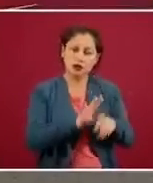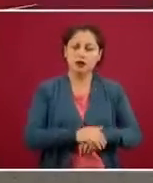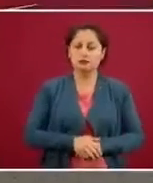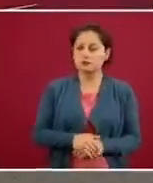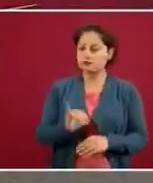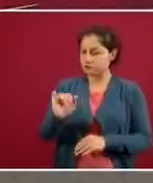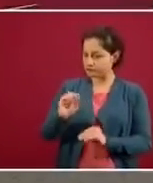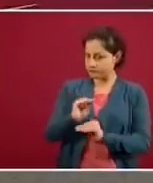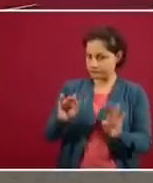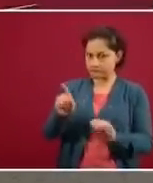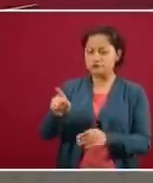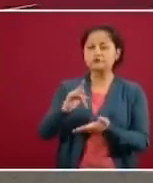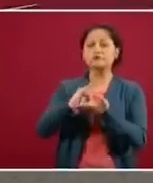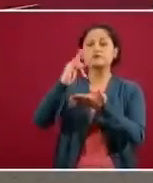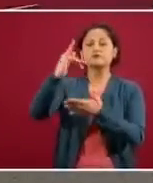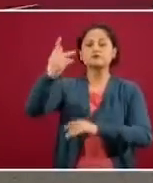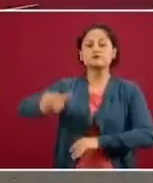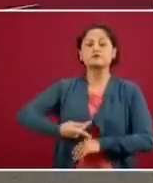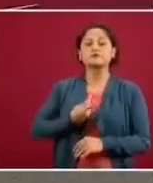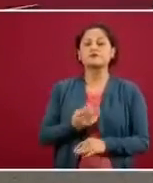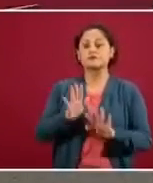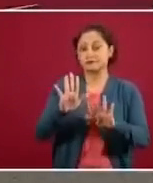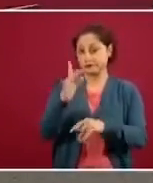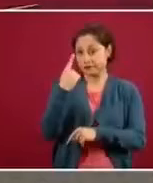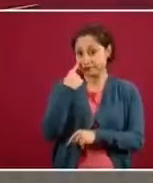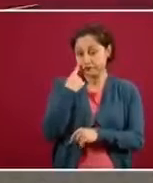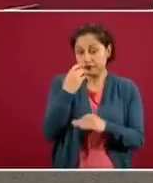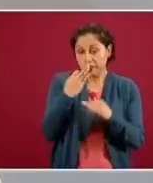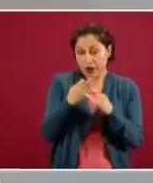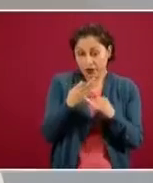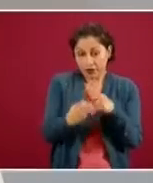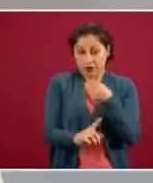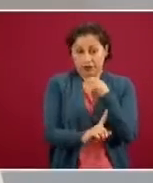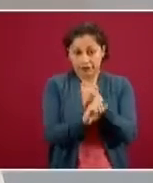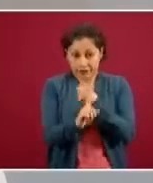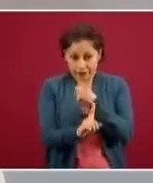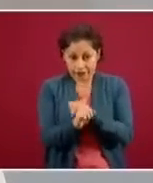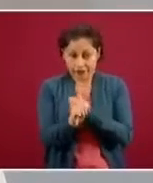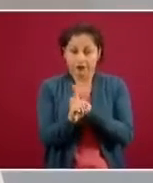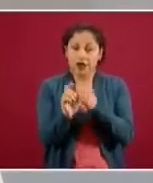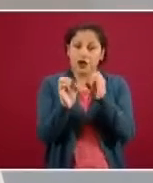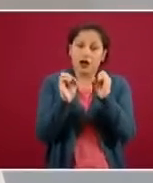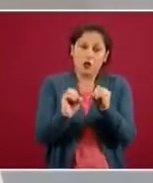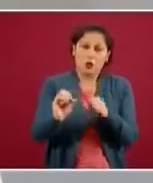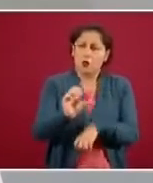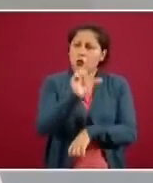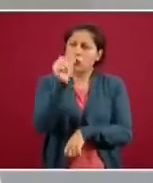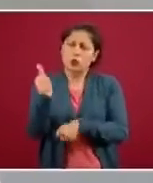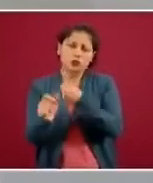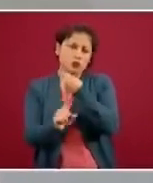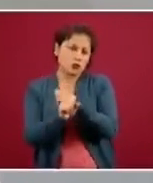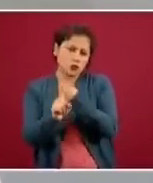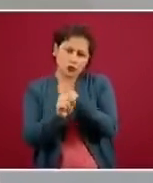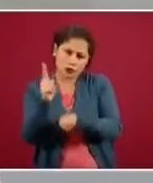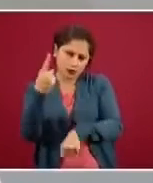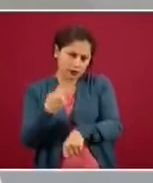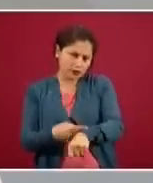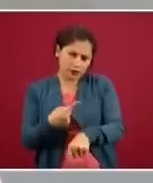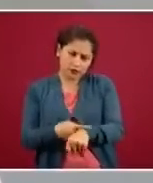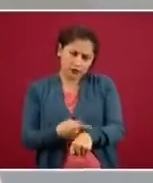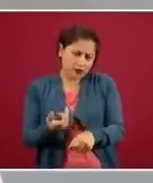pregunta. Eso es parte, en una situación como esta o en cualquier situación ordinaria, es parte de